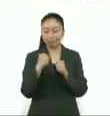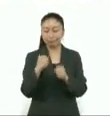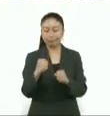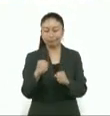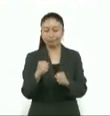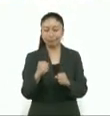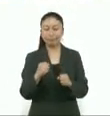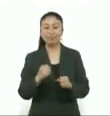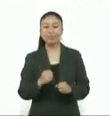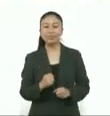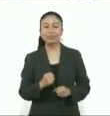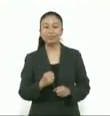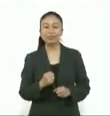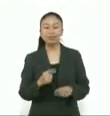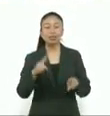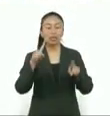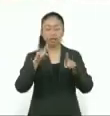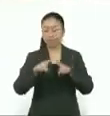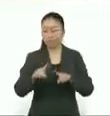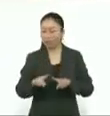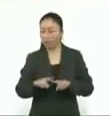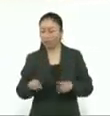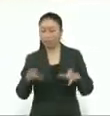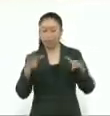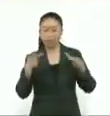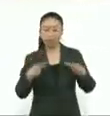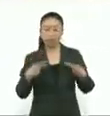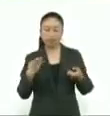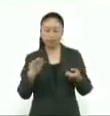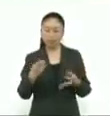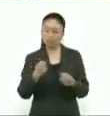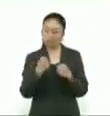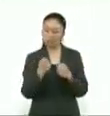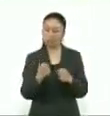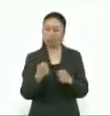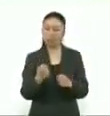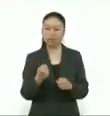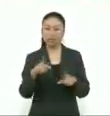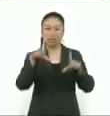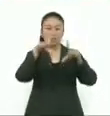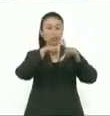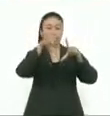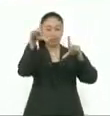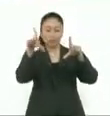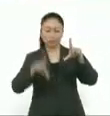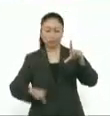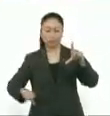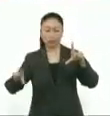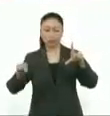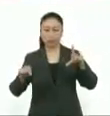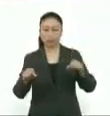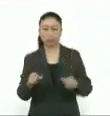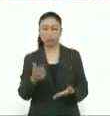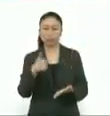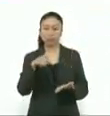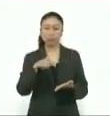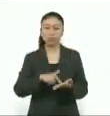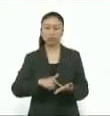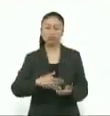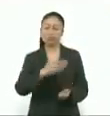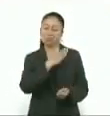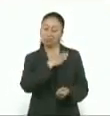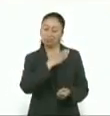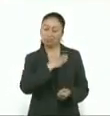riqueza que representa la pluralidad, podemos hacer que nuestra patria sea el espacio próspero